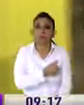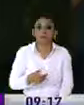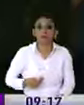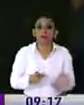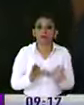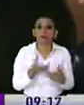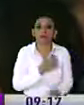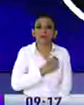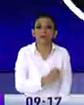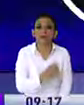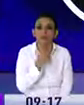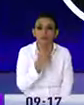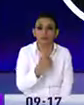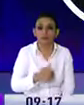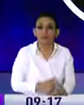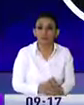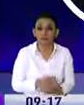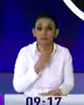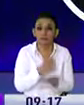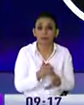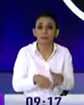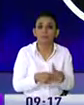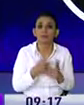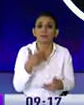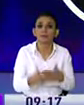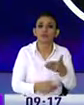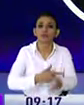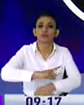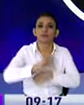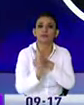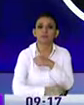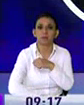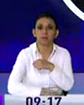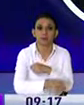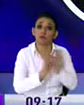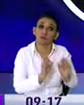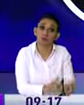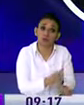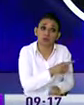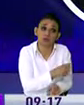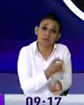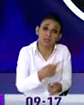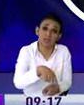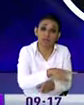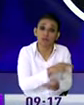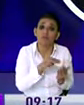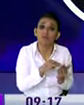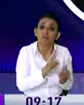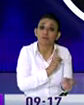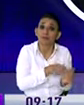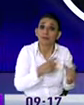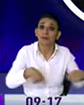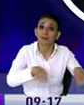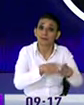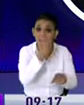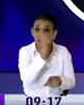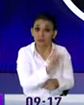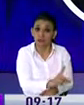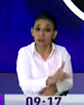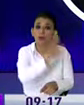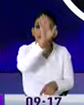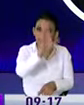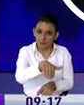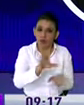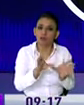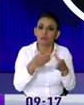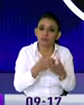Ética Aliancista. Les abrimos un proceso y les damos la oportunidad de que ellos, los que estuvieron allí en esta decisión, vengan a la